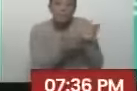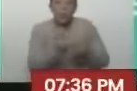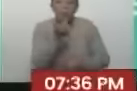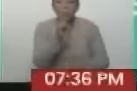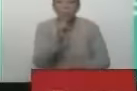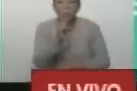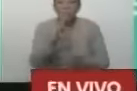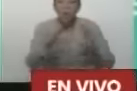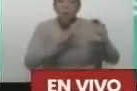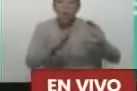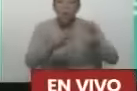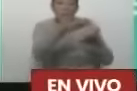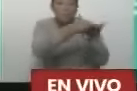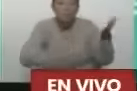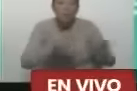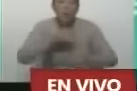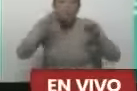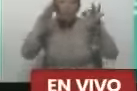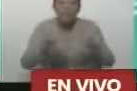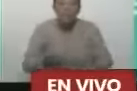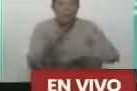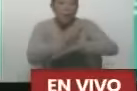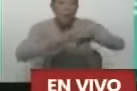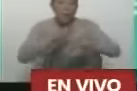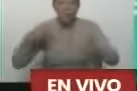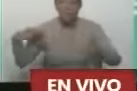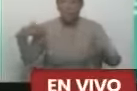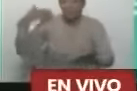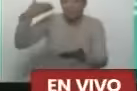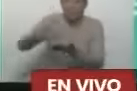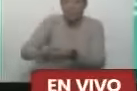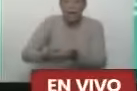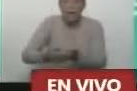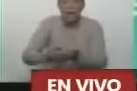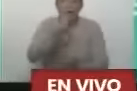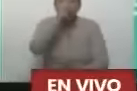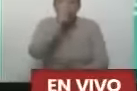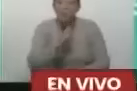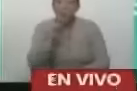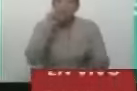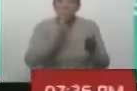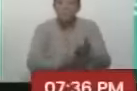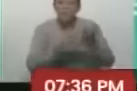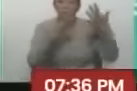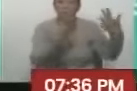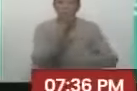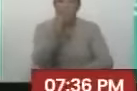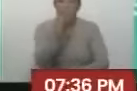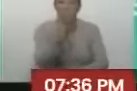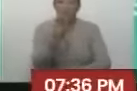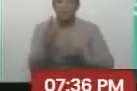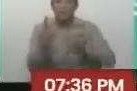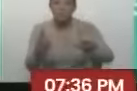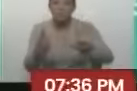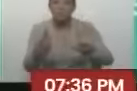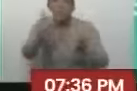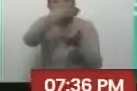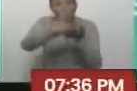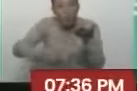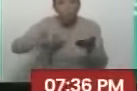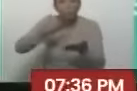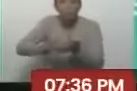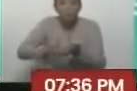comunicaciones oficiales de todos los gobiernos que ha habido desde el año 46 hasta el 2023 ratificando